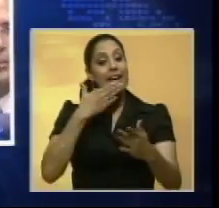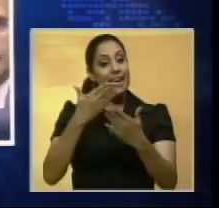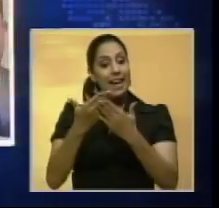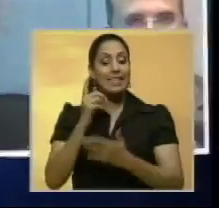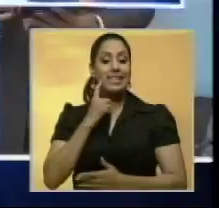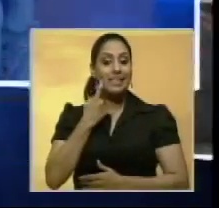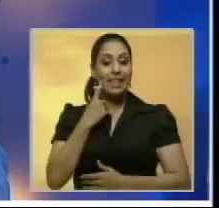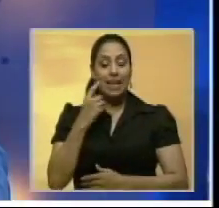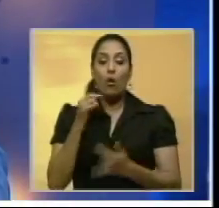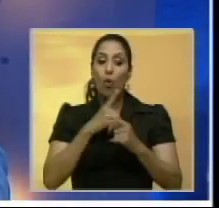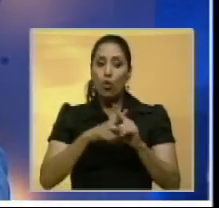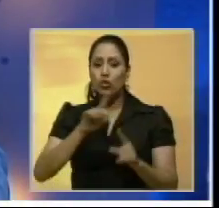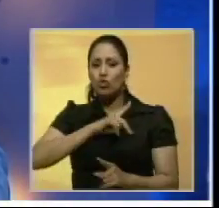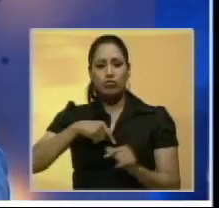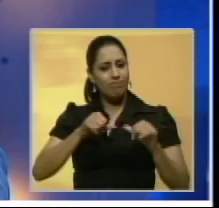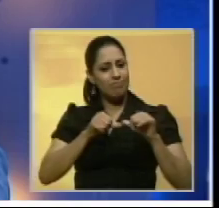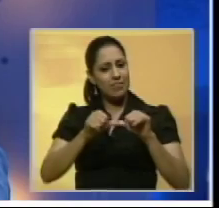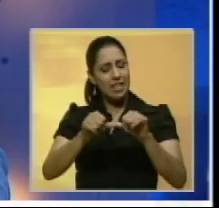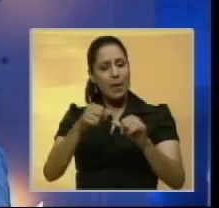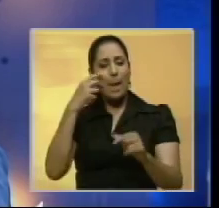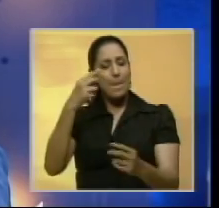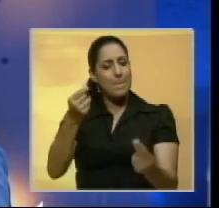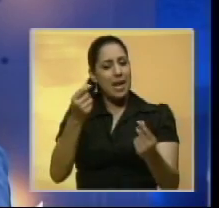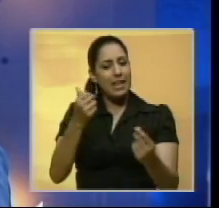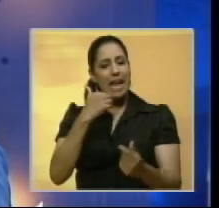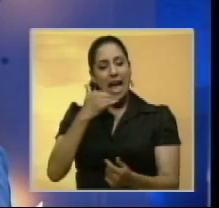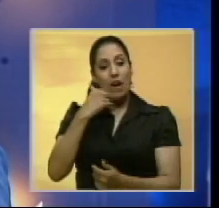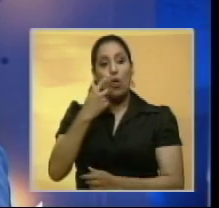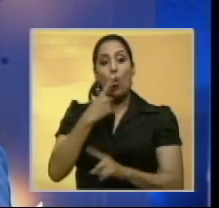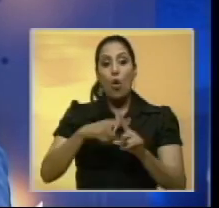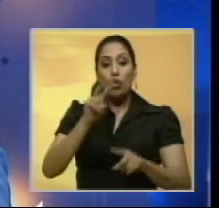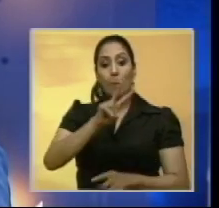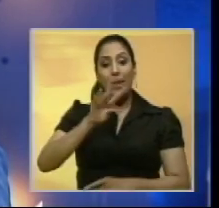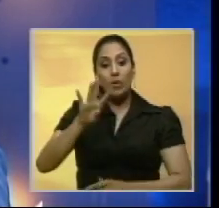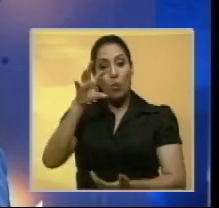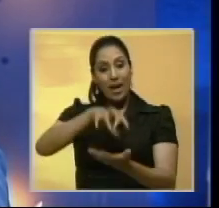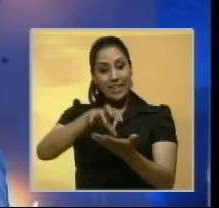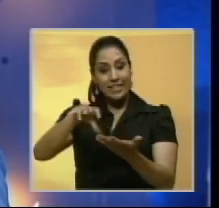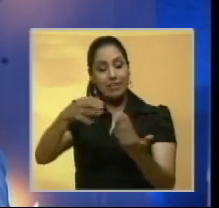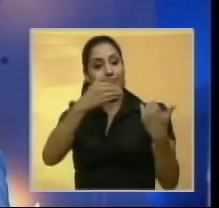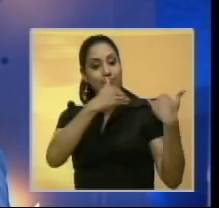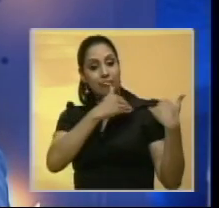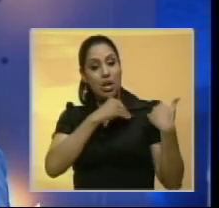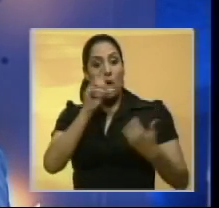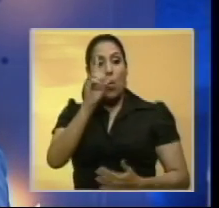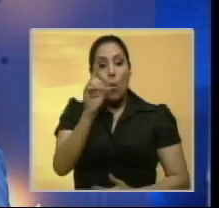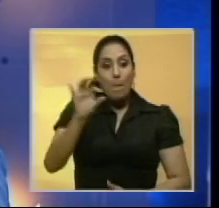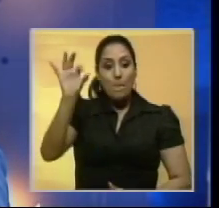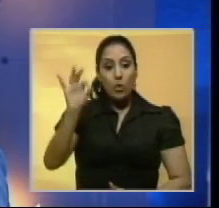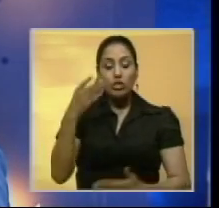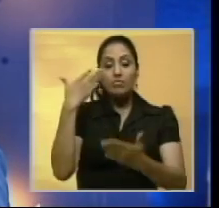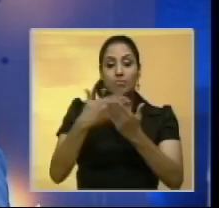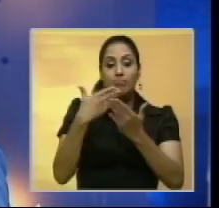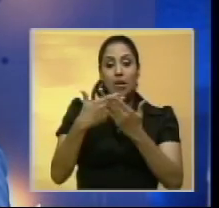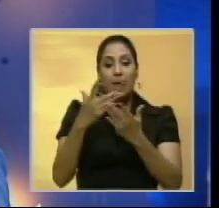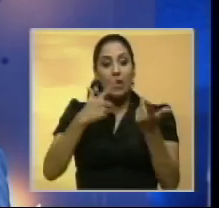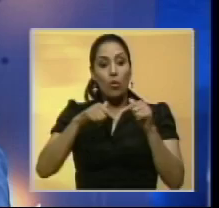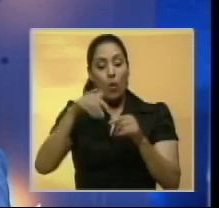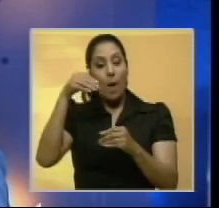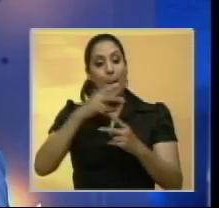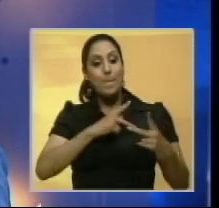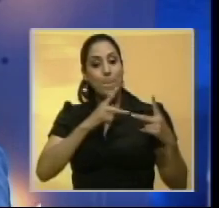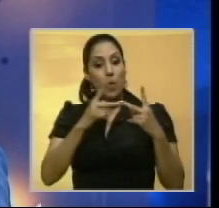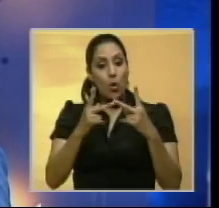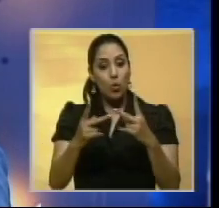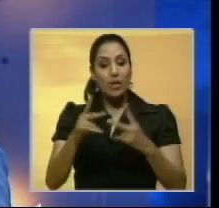Gracias, Santiago. Por supuesto, nosotros permaneceremos atentos. Los 24 estados cumplieron con el requisito del 1% de validación de manifestaciones de